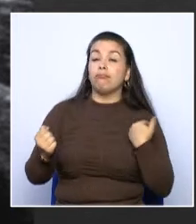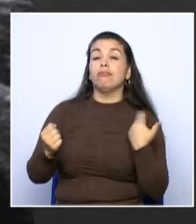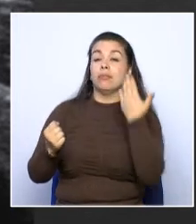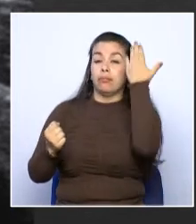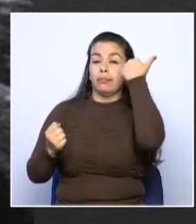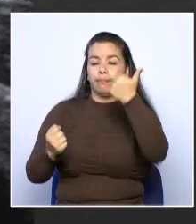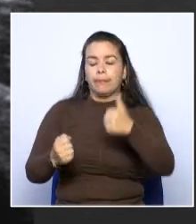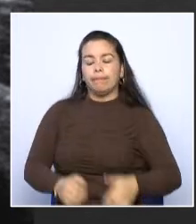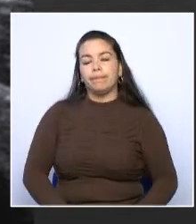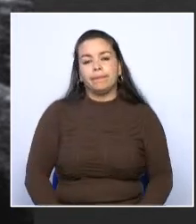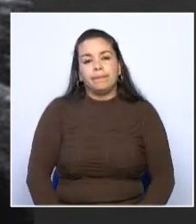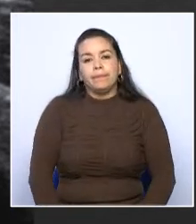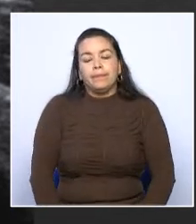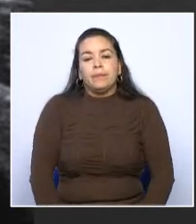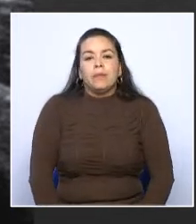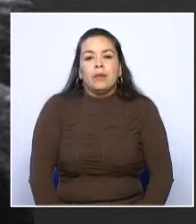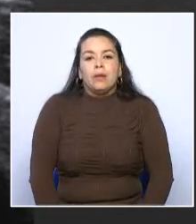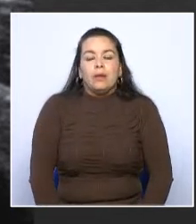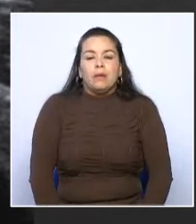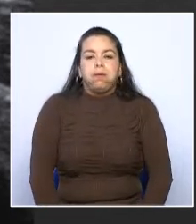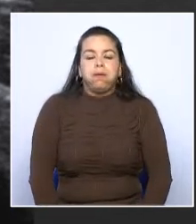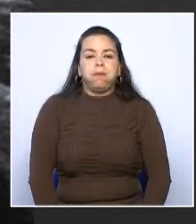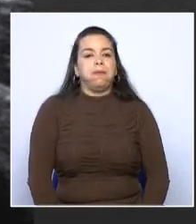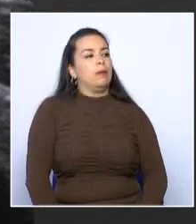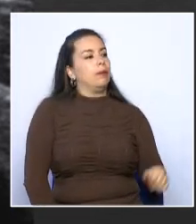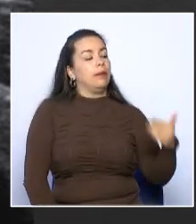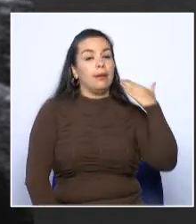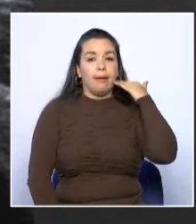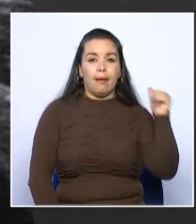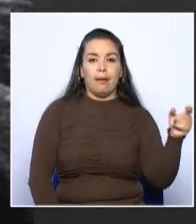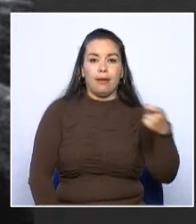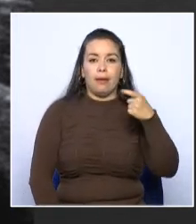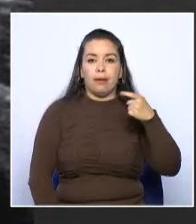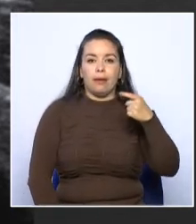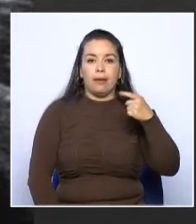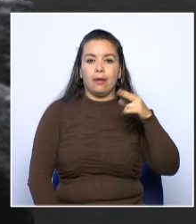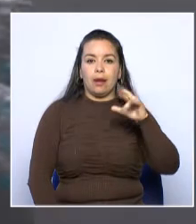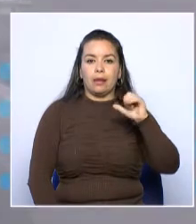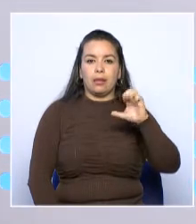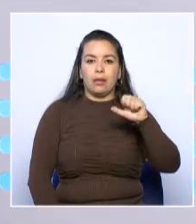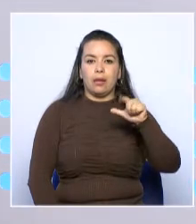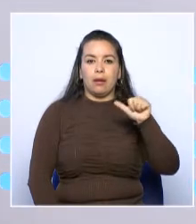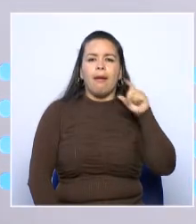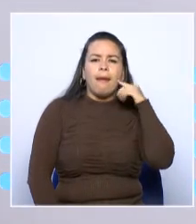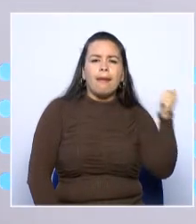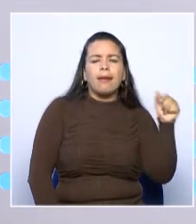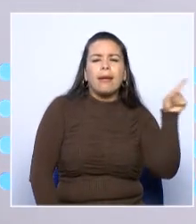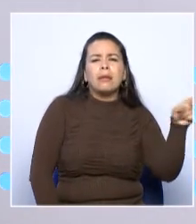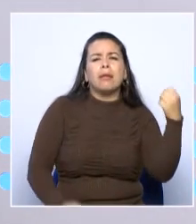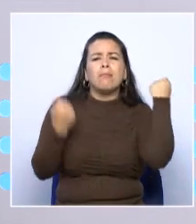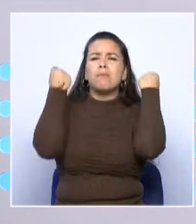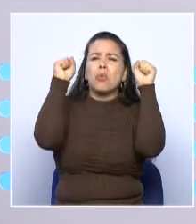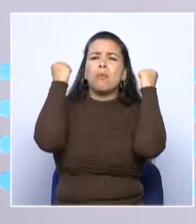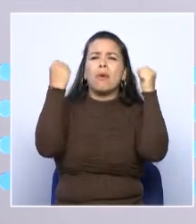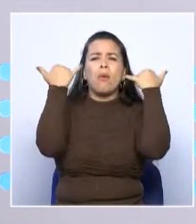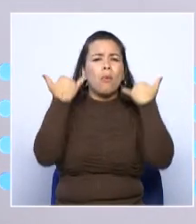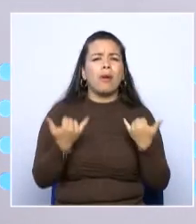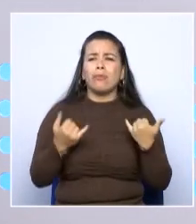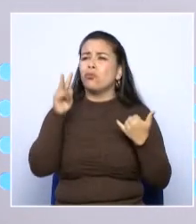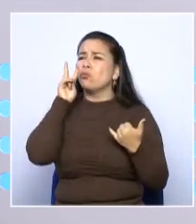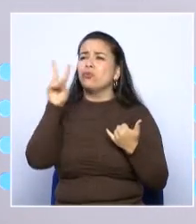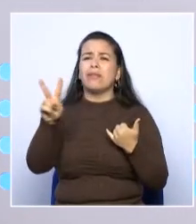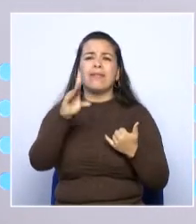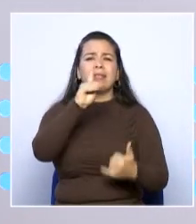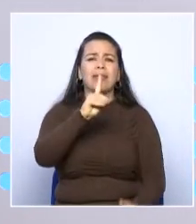de todas estas patologías. Ok. Doña Graciela Grijalva, yo quiero agradecerle por la sintonía. Ella está preocupada porque ahora no nos está viendo en